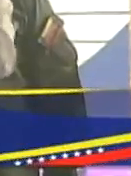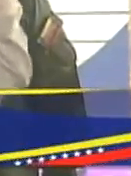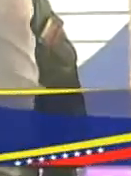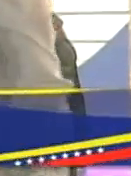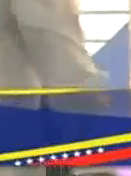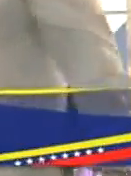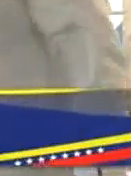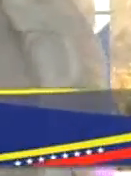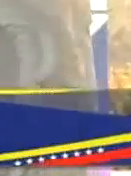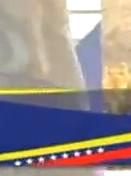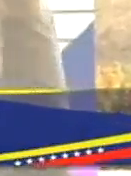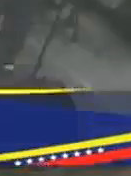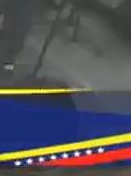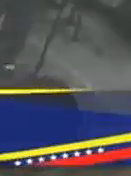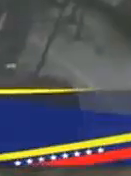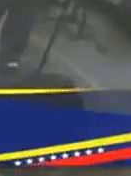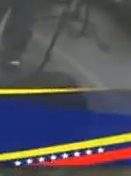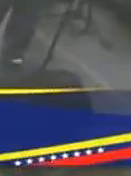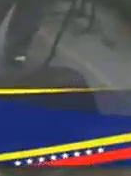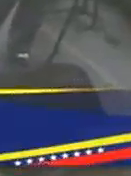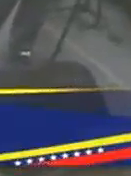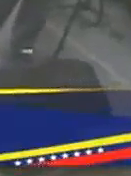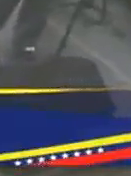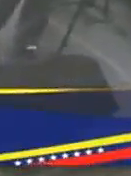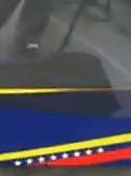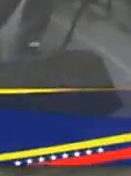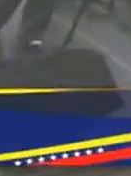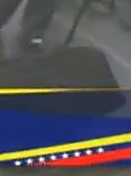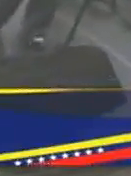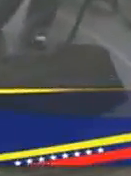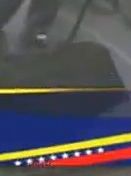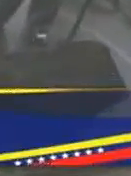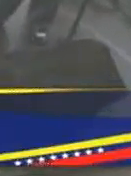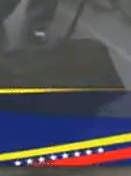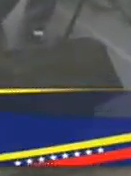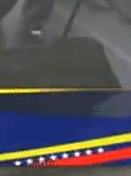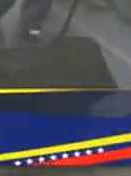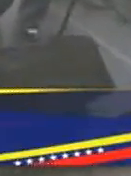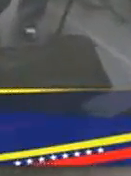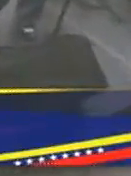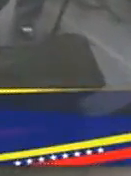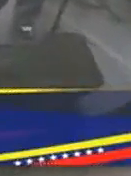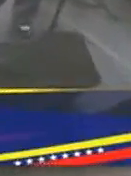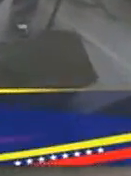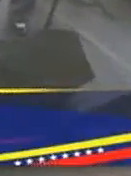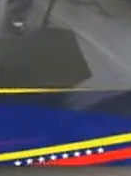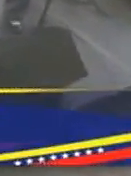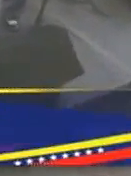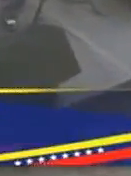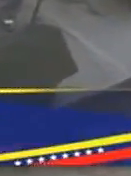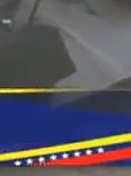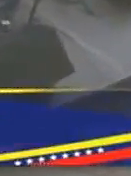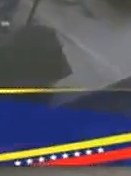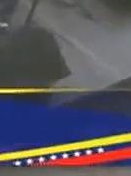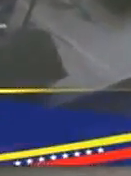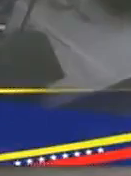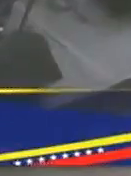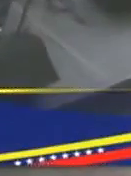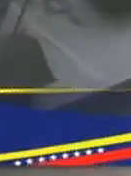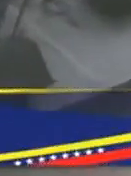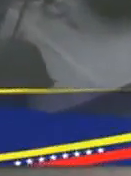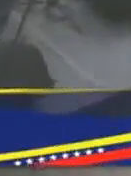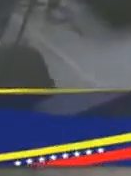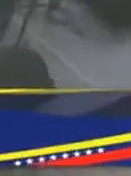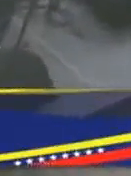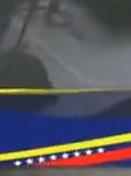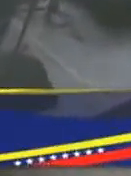Los Antaños del estadio, que gustosamente reciben al primer mandatario y a la primera combatiente, Cilia Flores, quienes